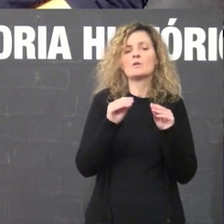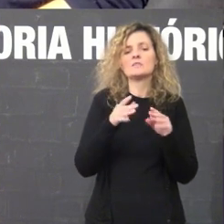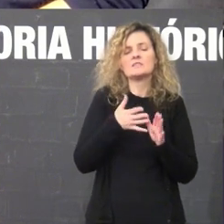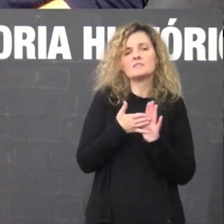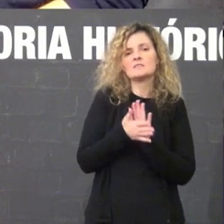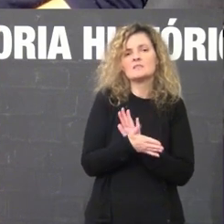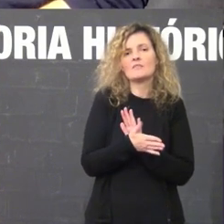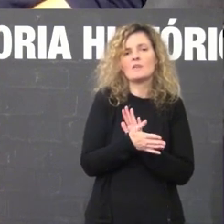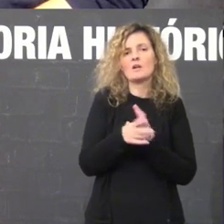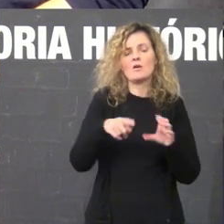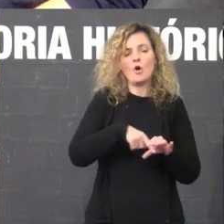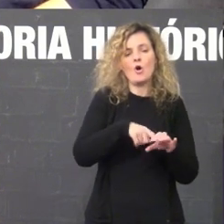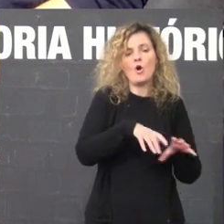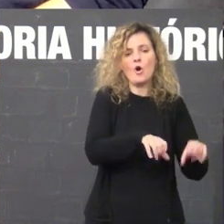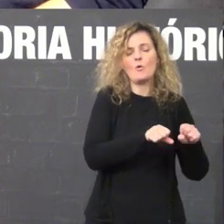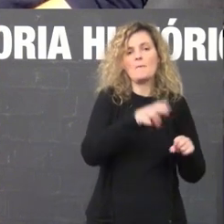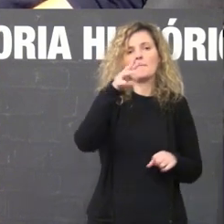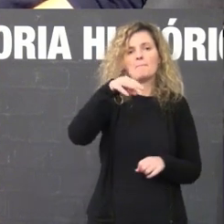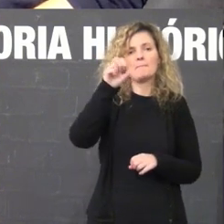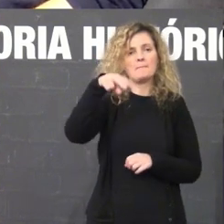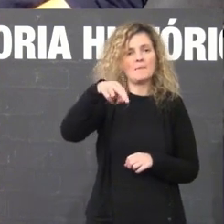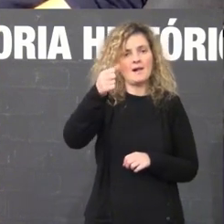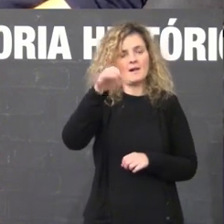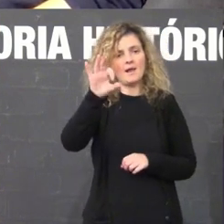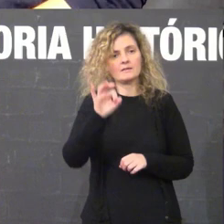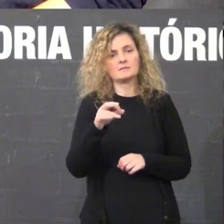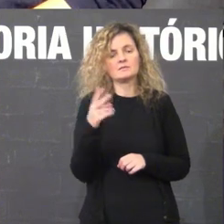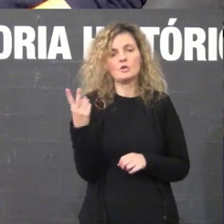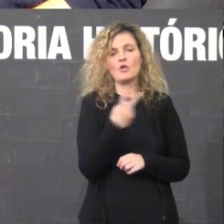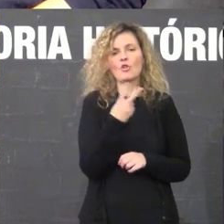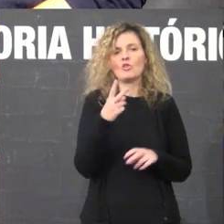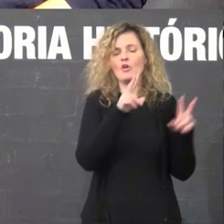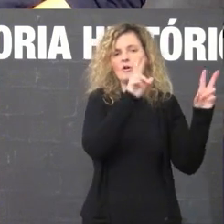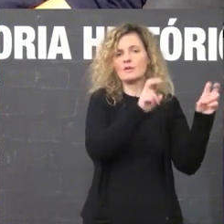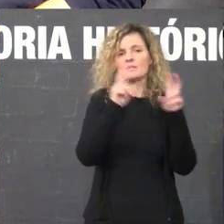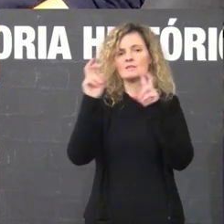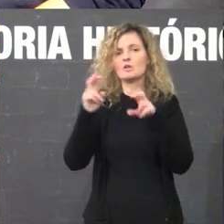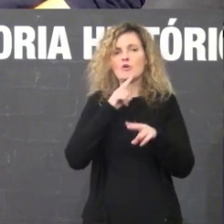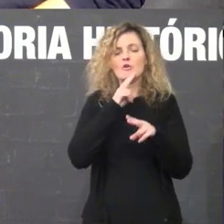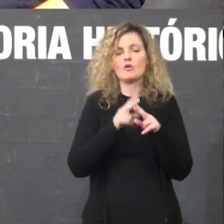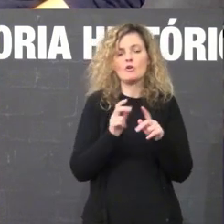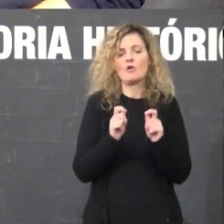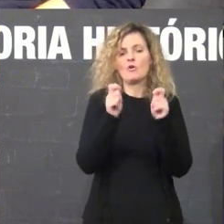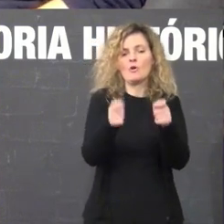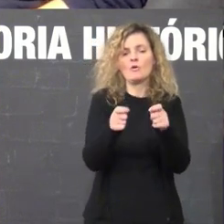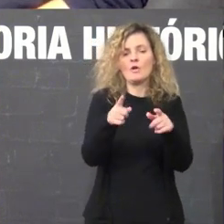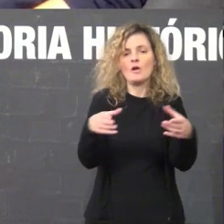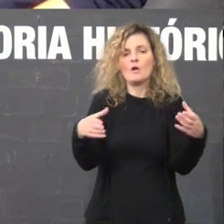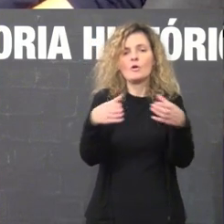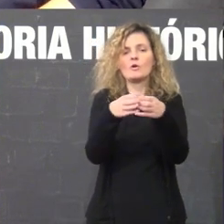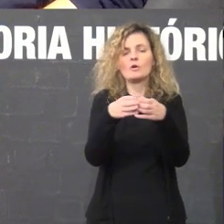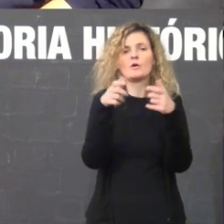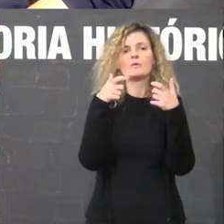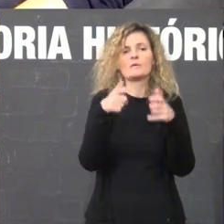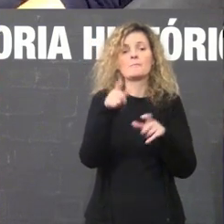significantes de los okupas o los memes no que son dos términos para nombrar no sé su grupos de la gente que